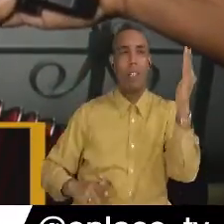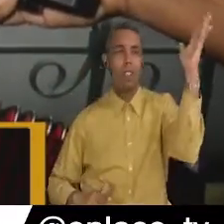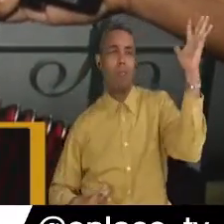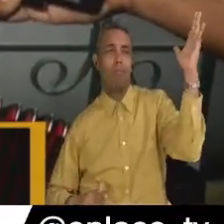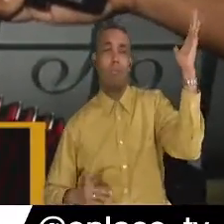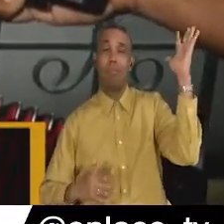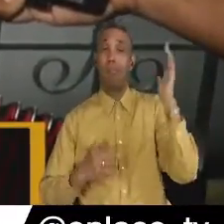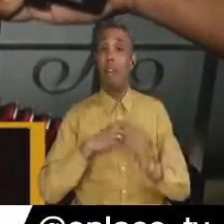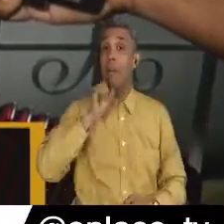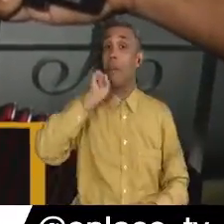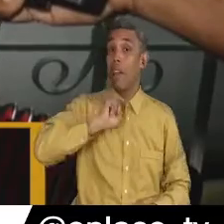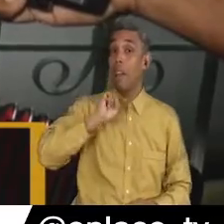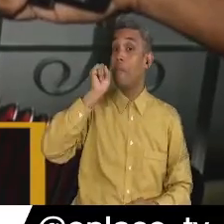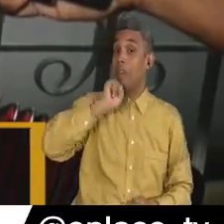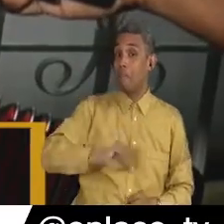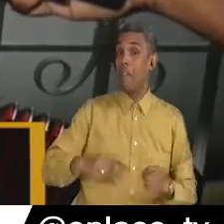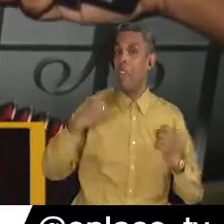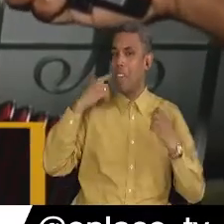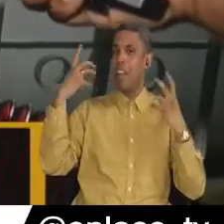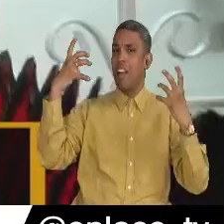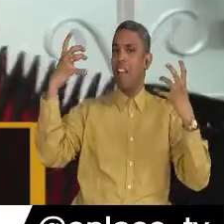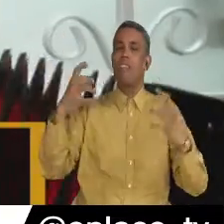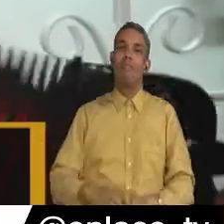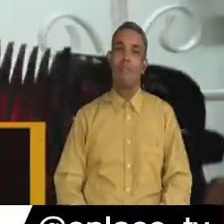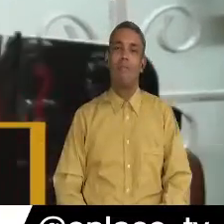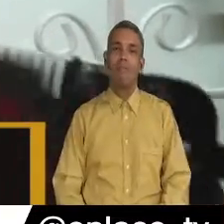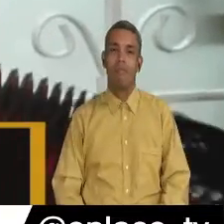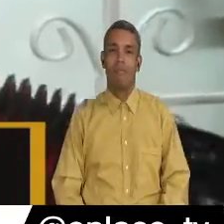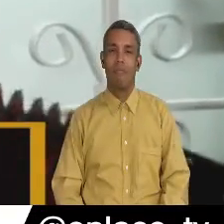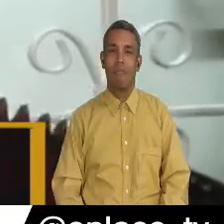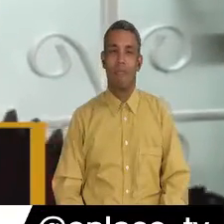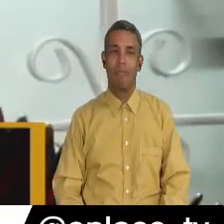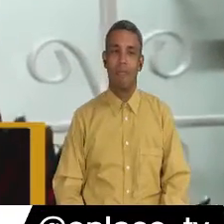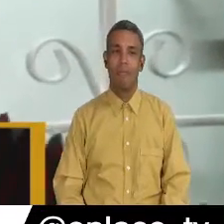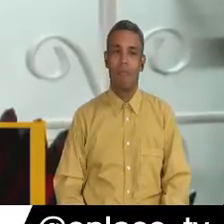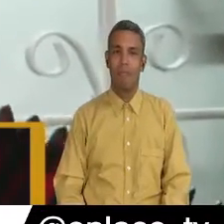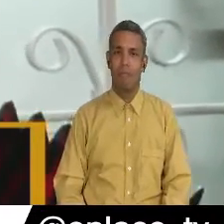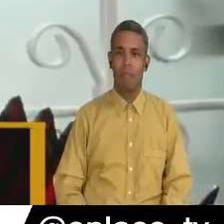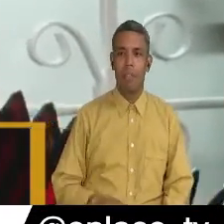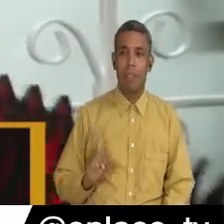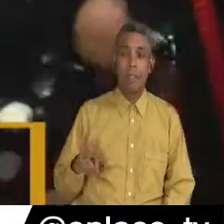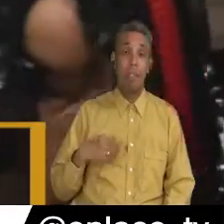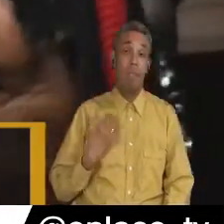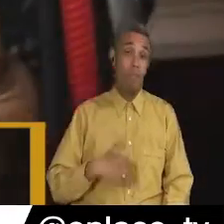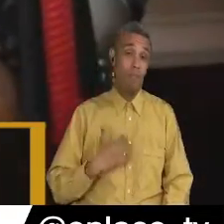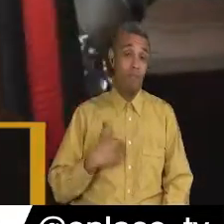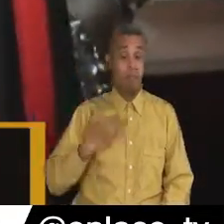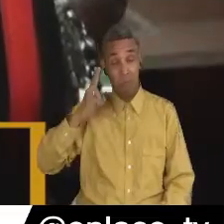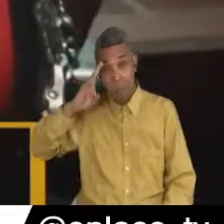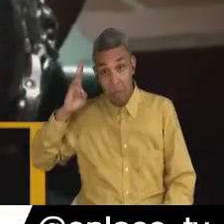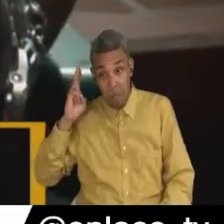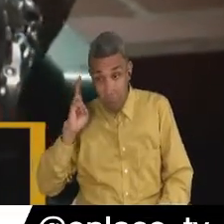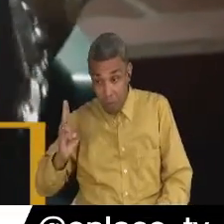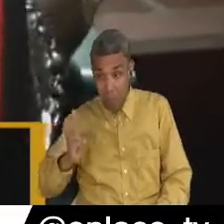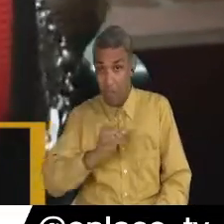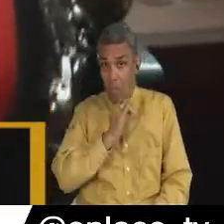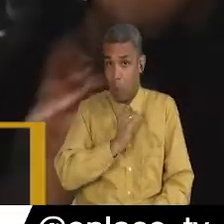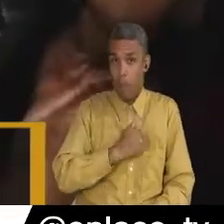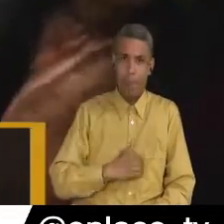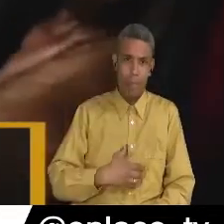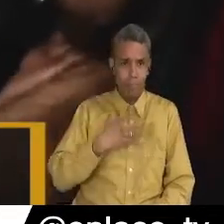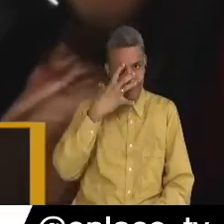admira, Barranca Bermeja. La ciudad está en mora de reconocerle al Poli el hecho de que él sea uno de sus emblemáticos